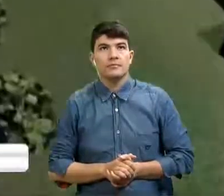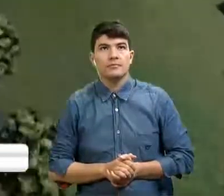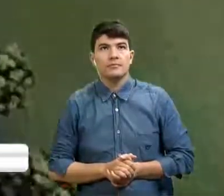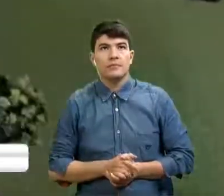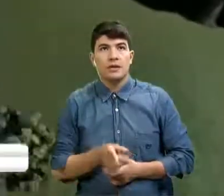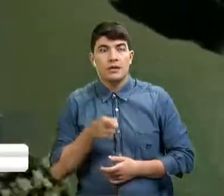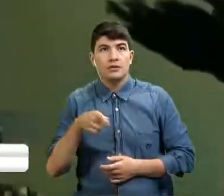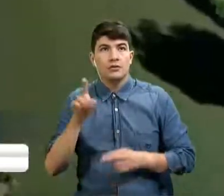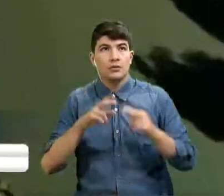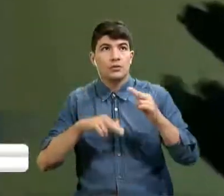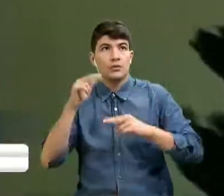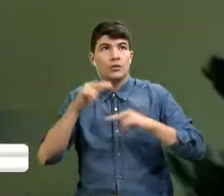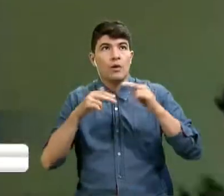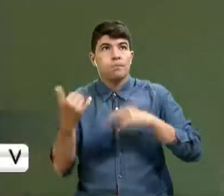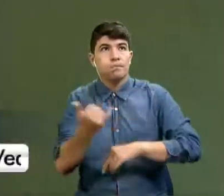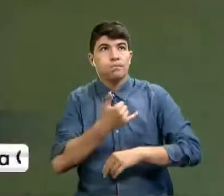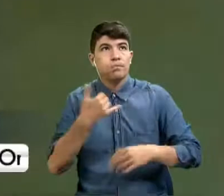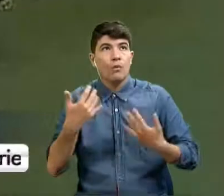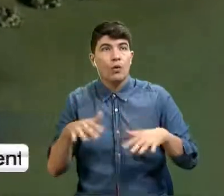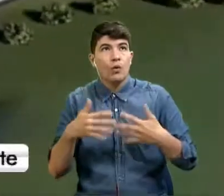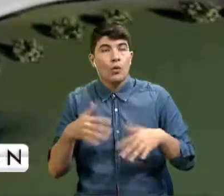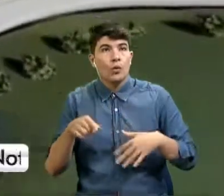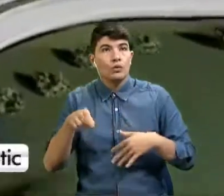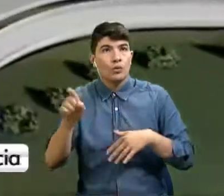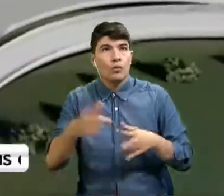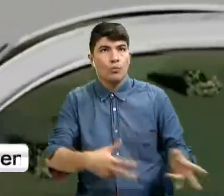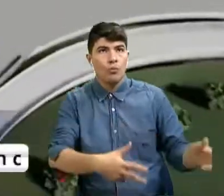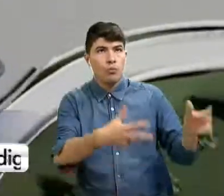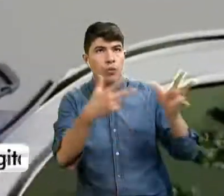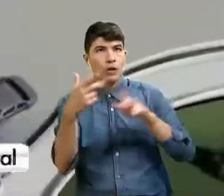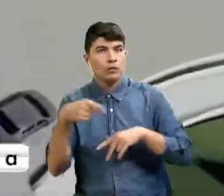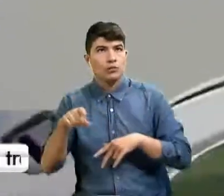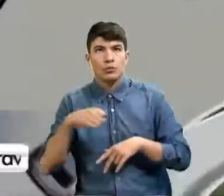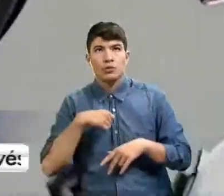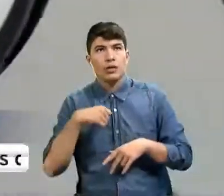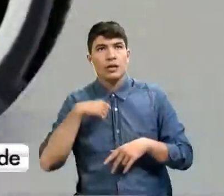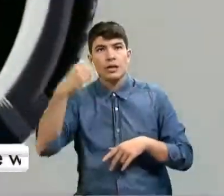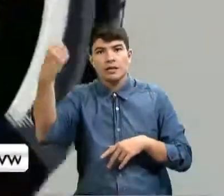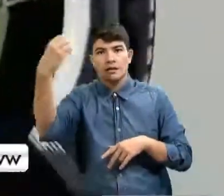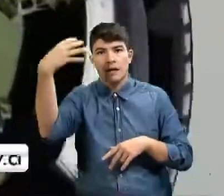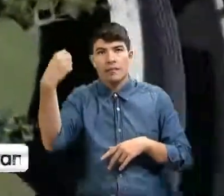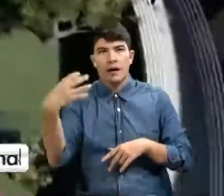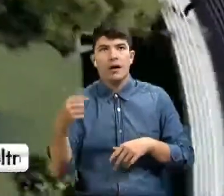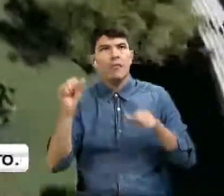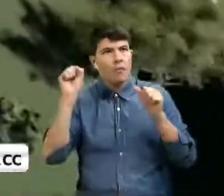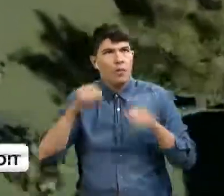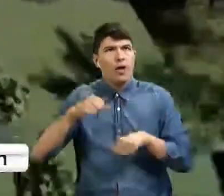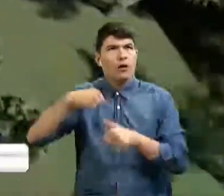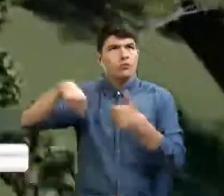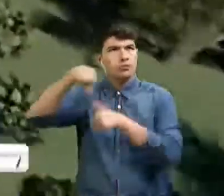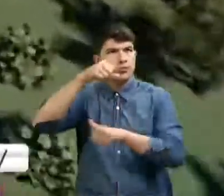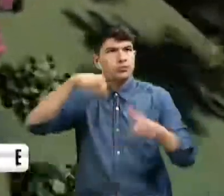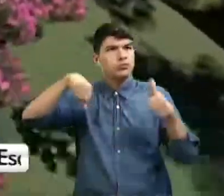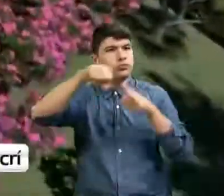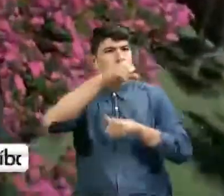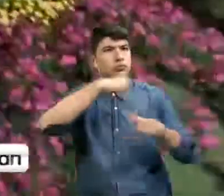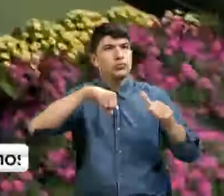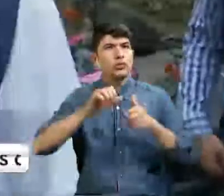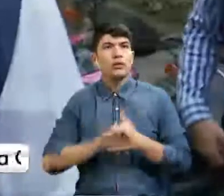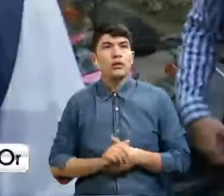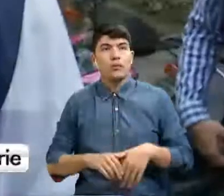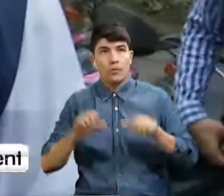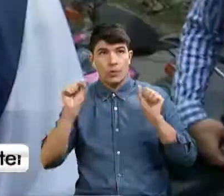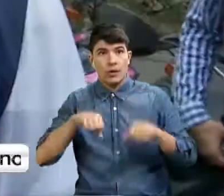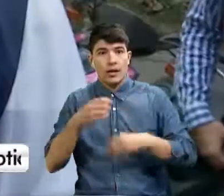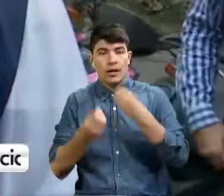infraestructura contará con un puente peatonal y no tendrá semáforos lo que permitirá una circulación constante para poder ejecutar